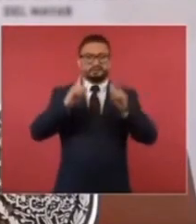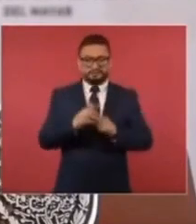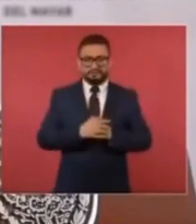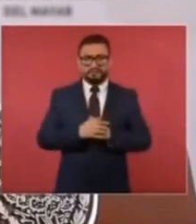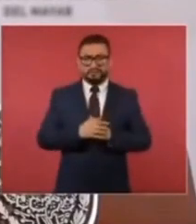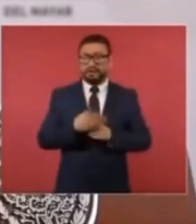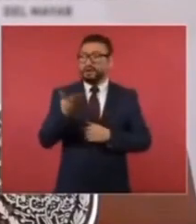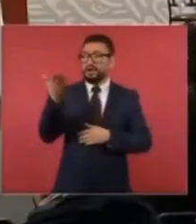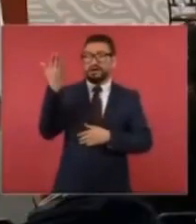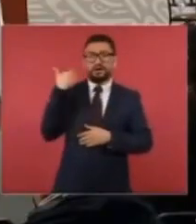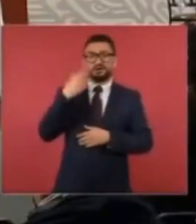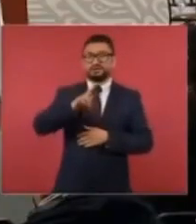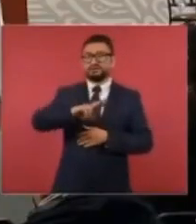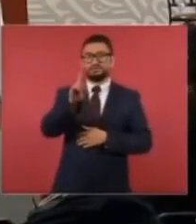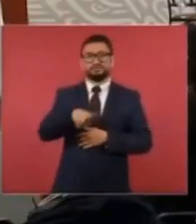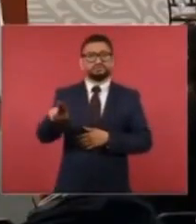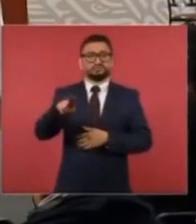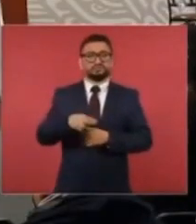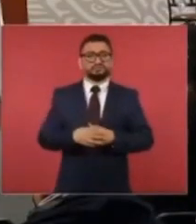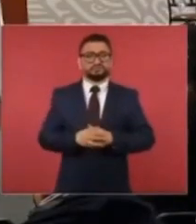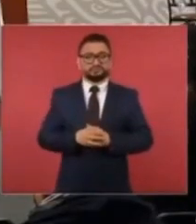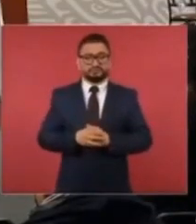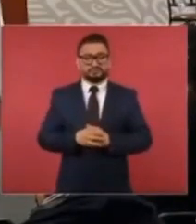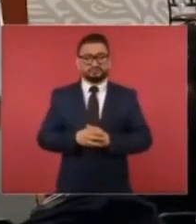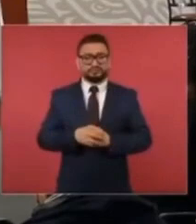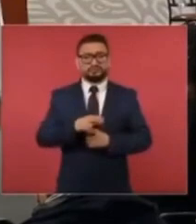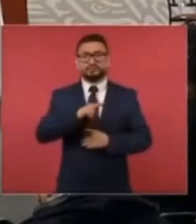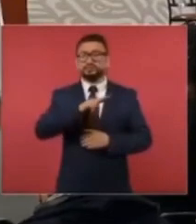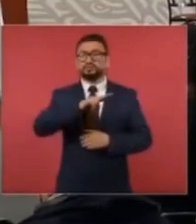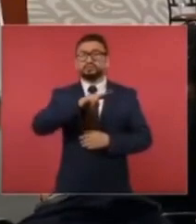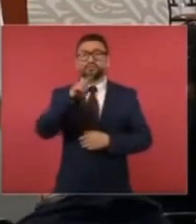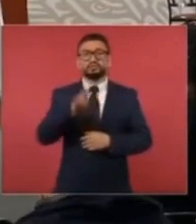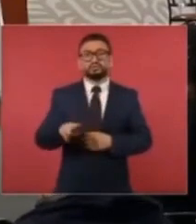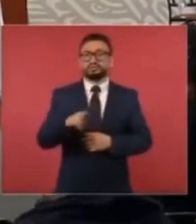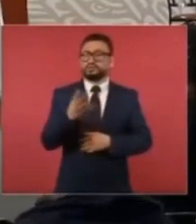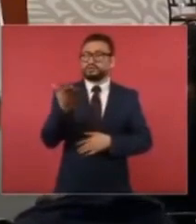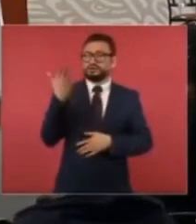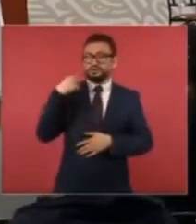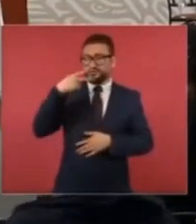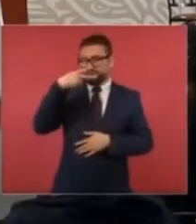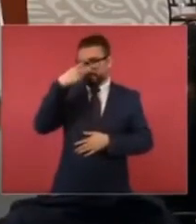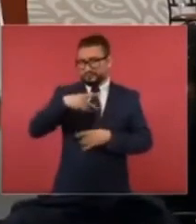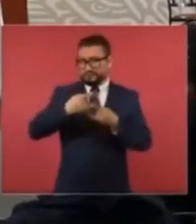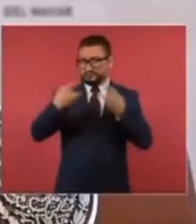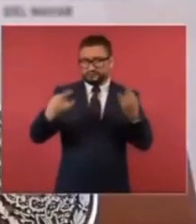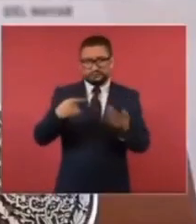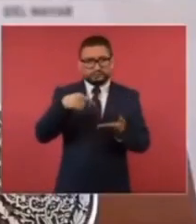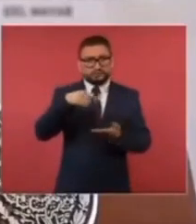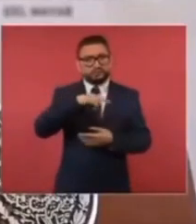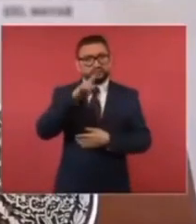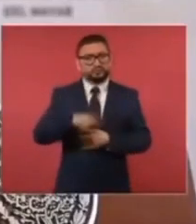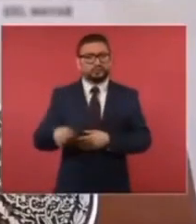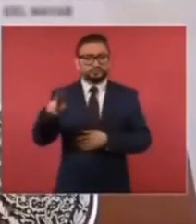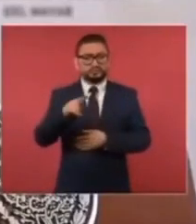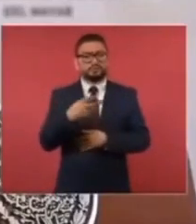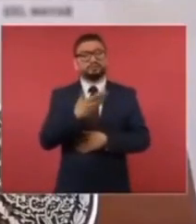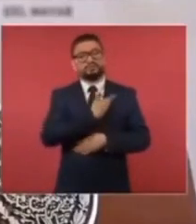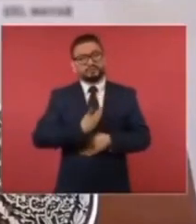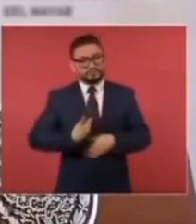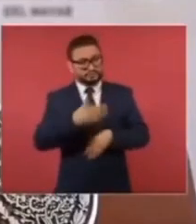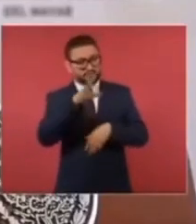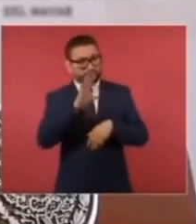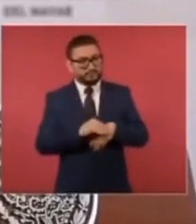van a perseguir o qu acaso Víctor ser periodista es tener fuero para que no te haga nada aunque seas un